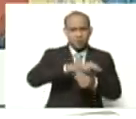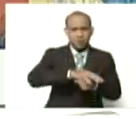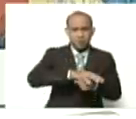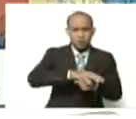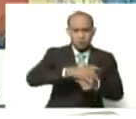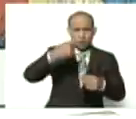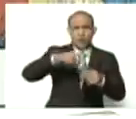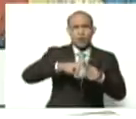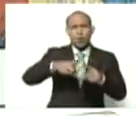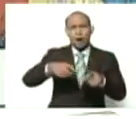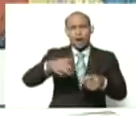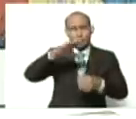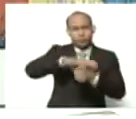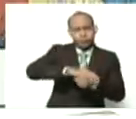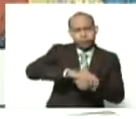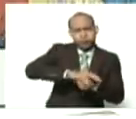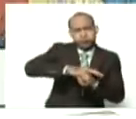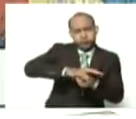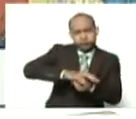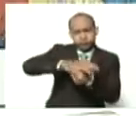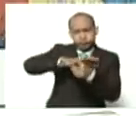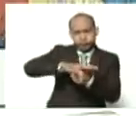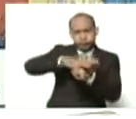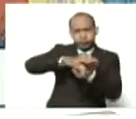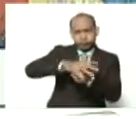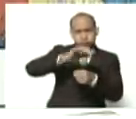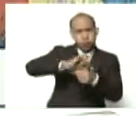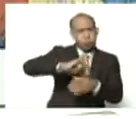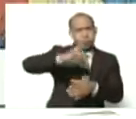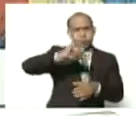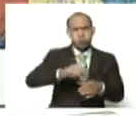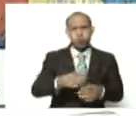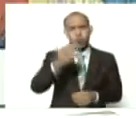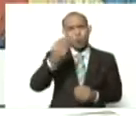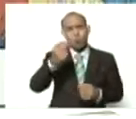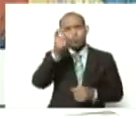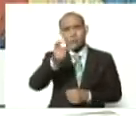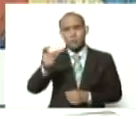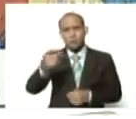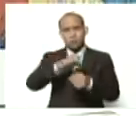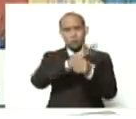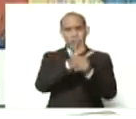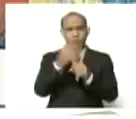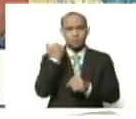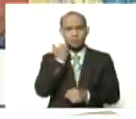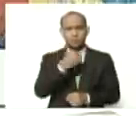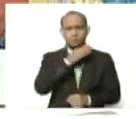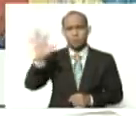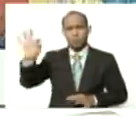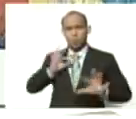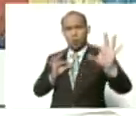para el coronavirus, porque se han contagiado mucha gente, ¿eh?